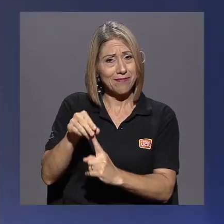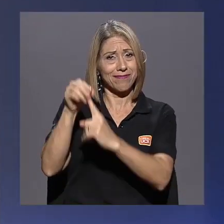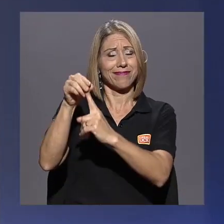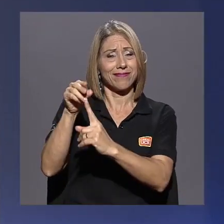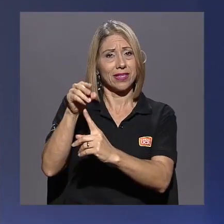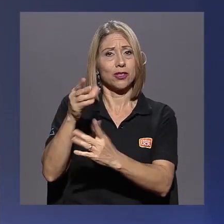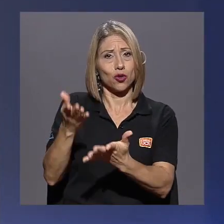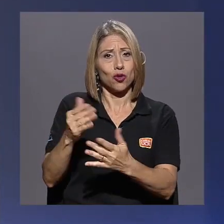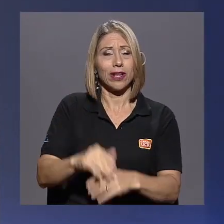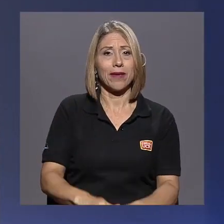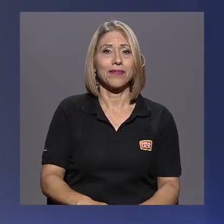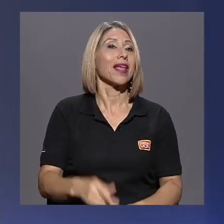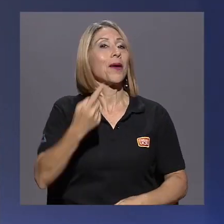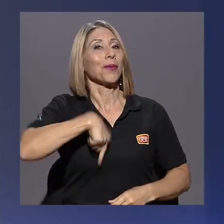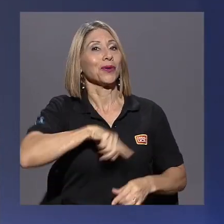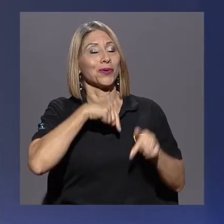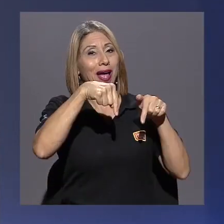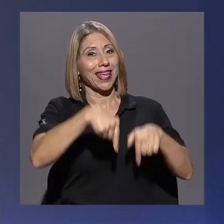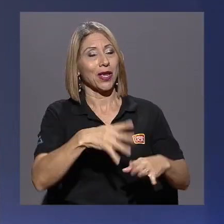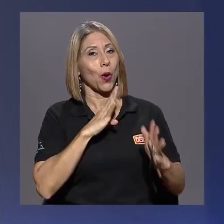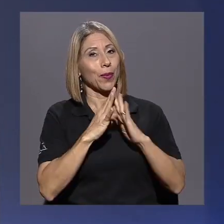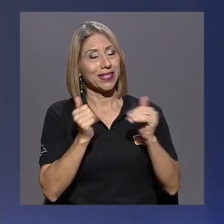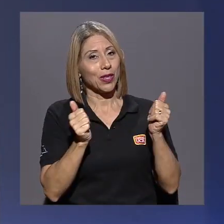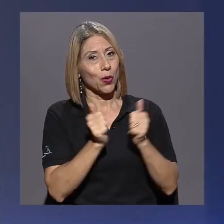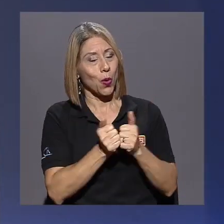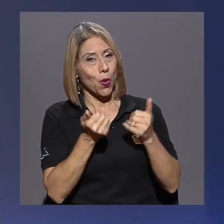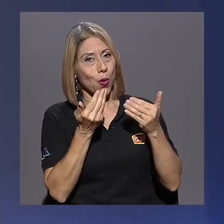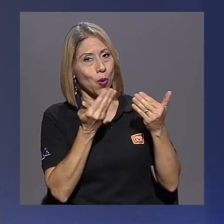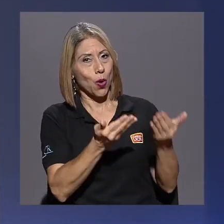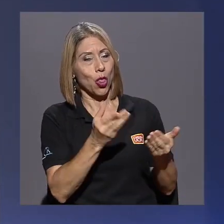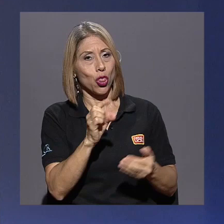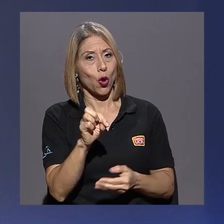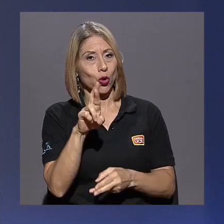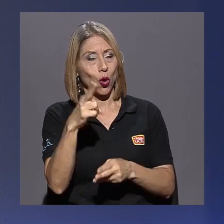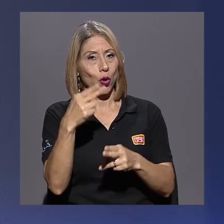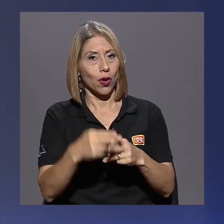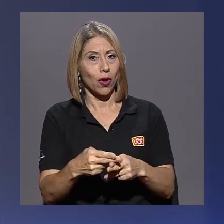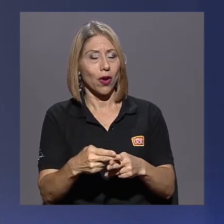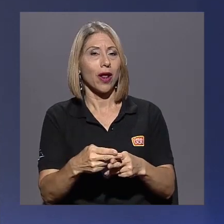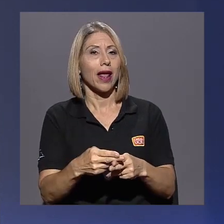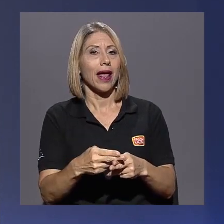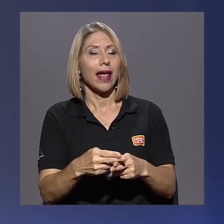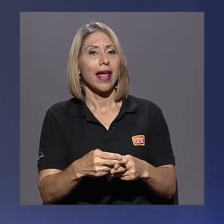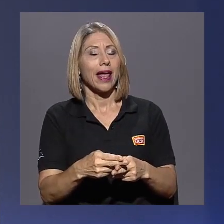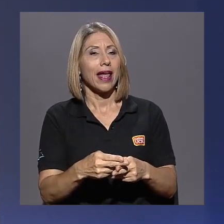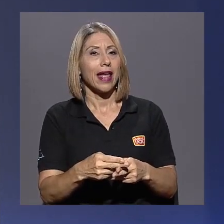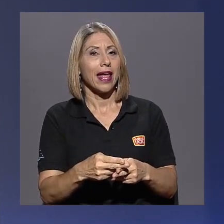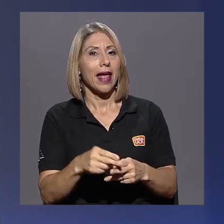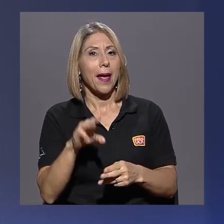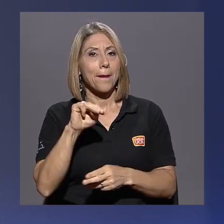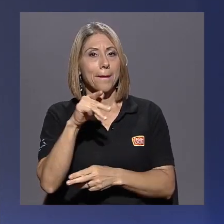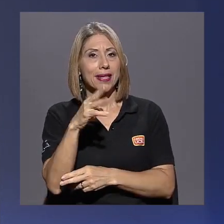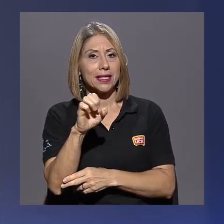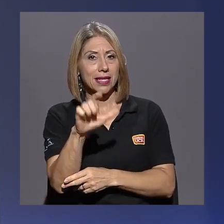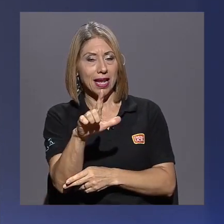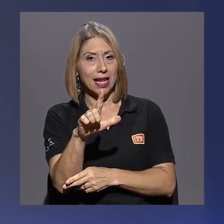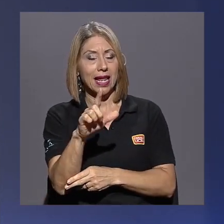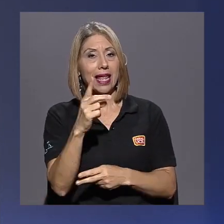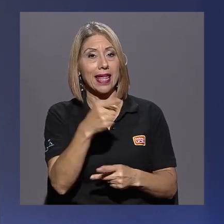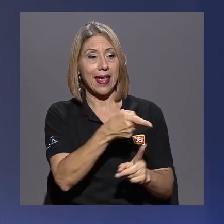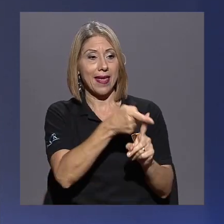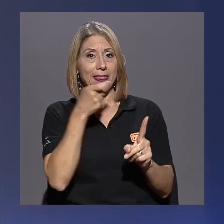bueno estamos aquí conversando con el doctor para claire quien nos visita de la